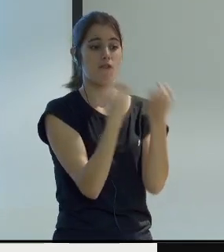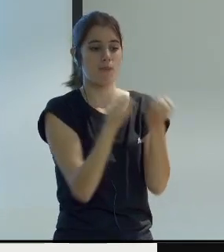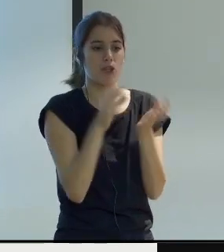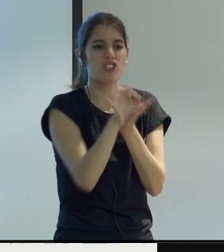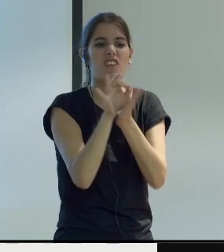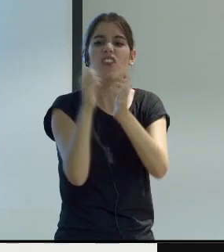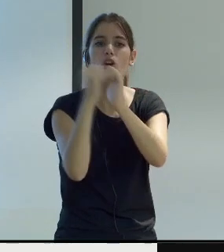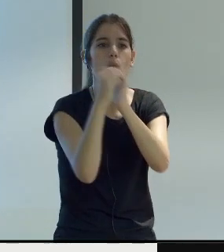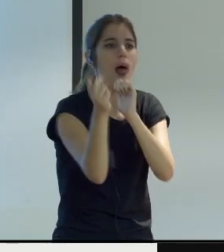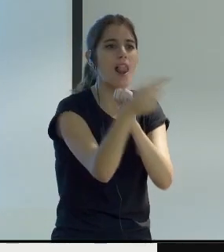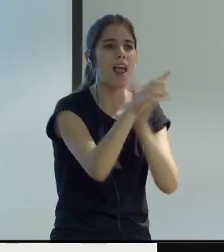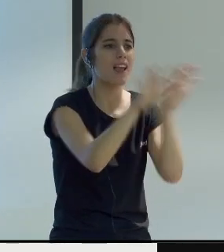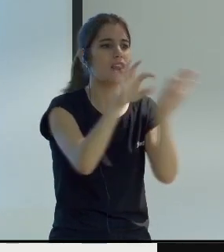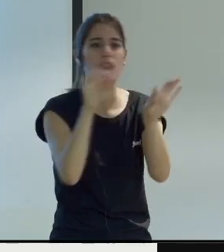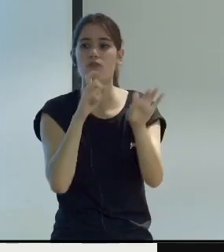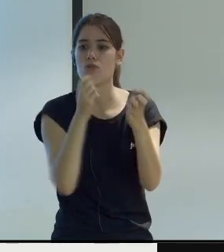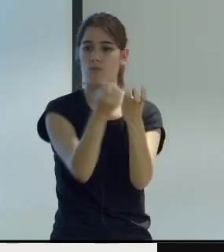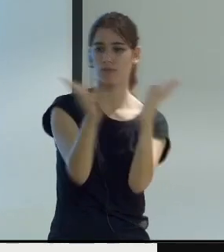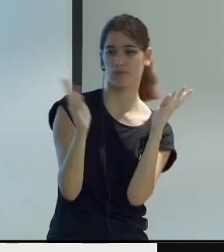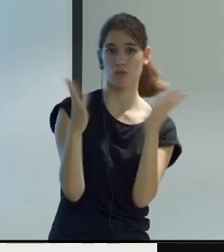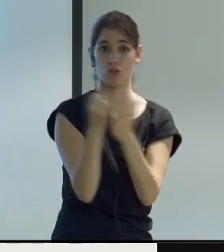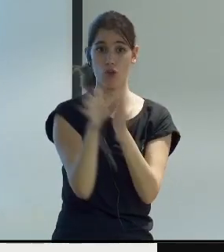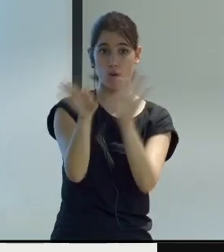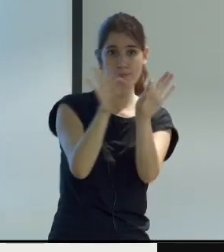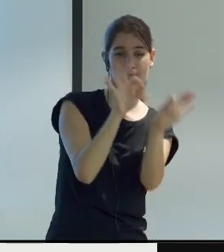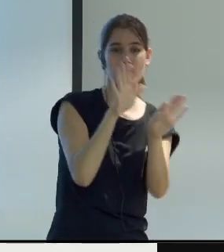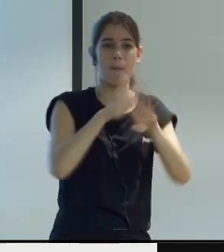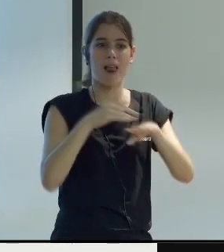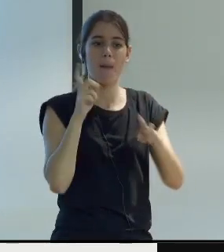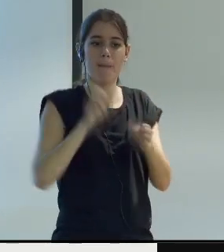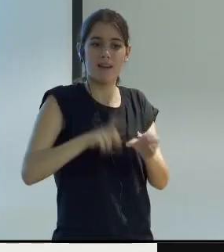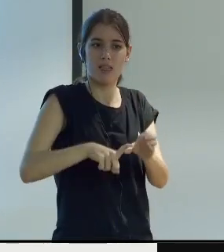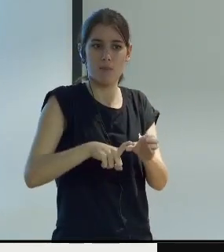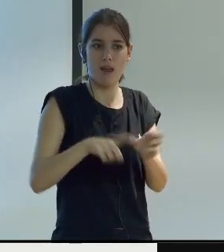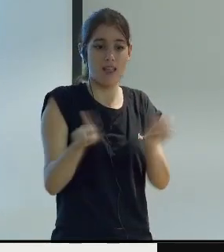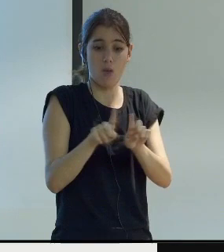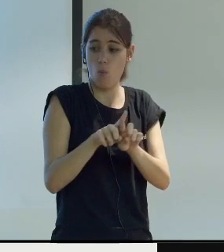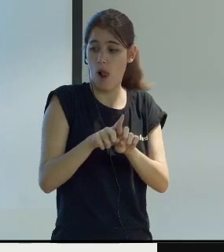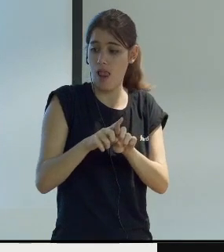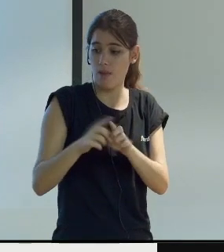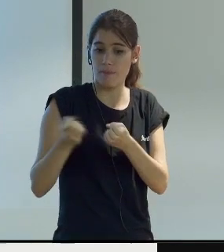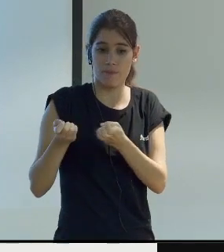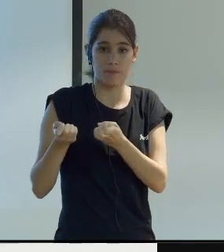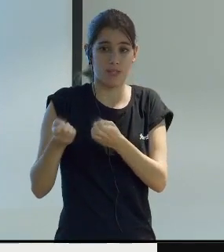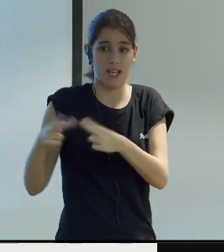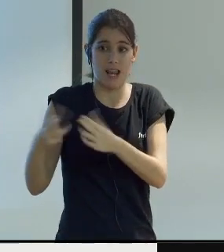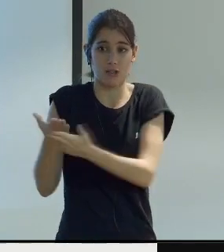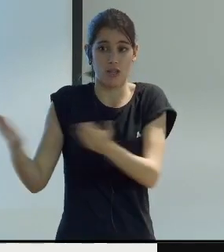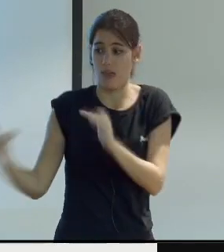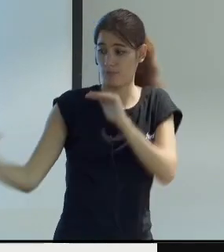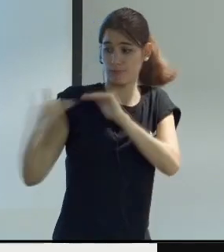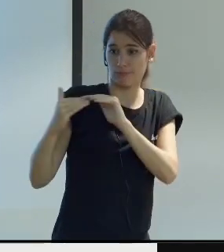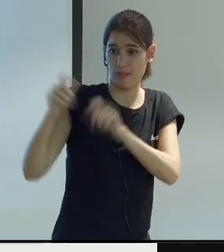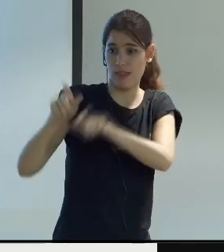existen, qué tipo de elección podemos hacer para poder participar como iguales con todos los